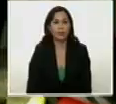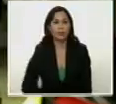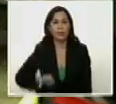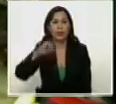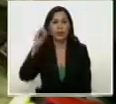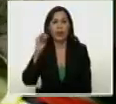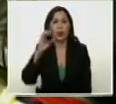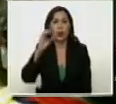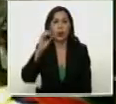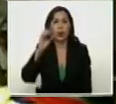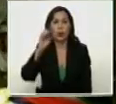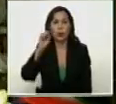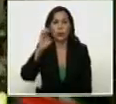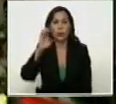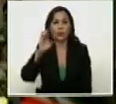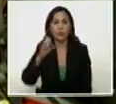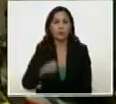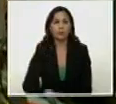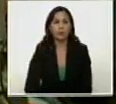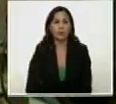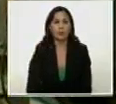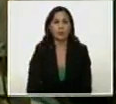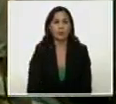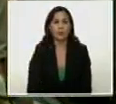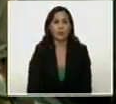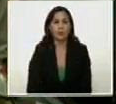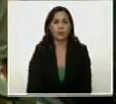José Gregorio Yepes.